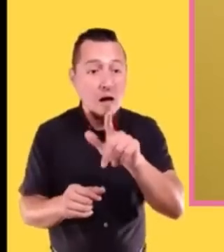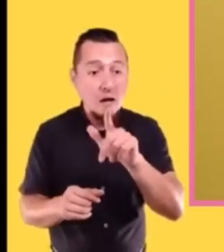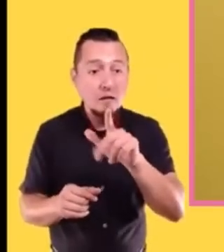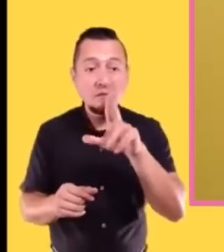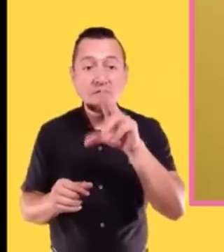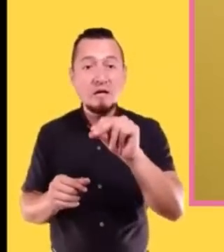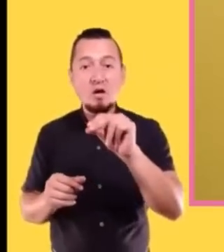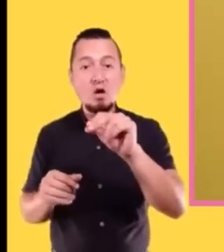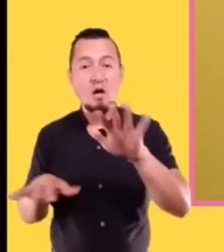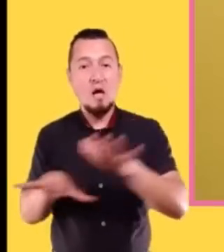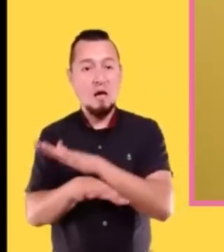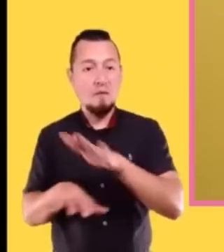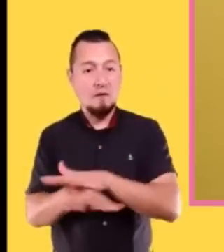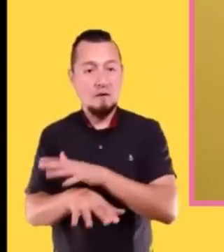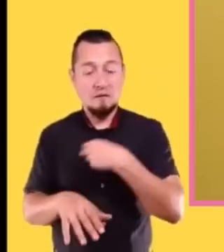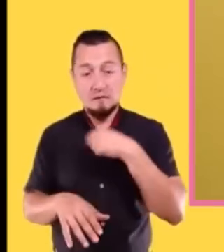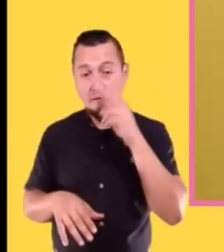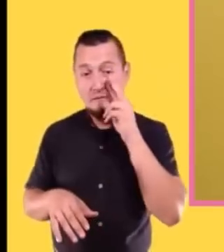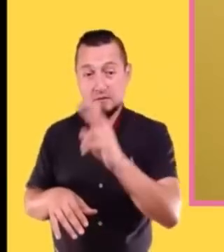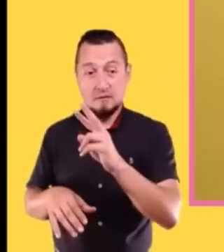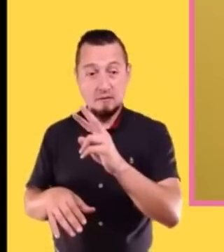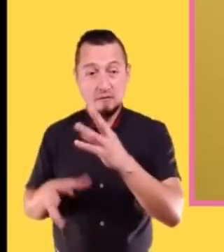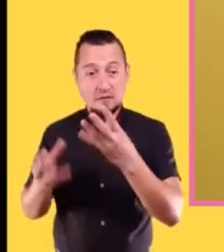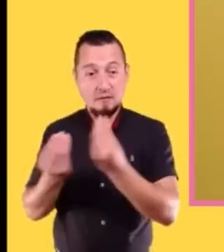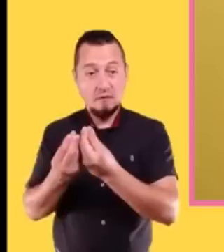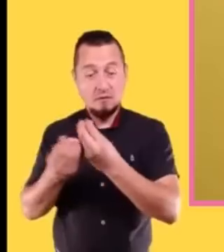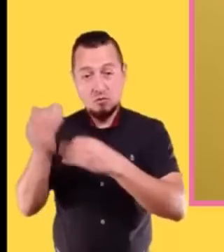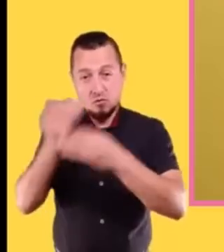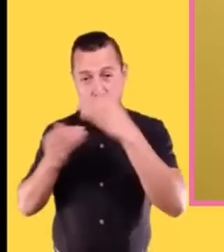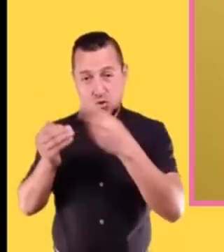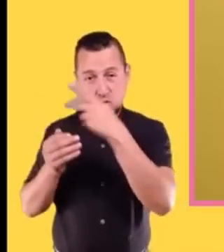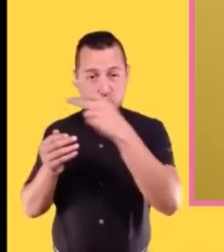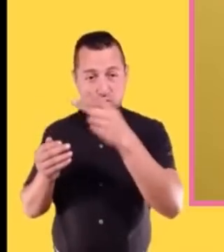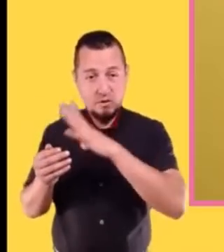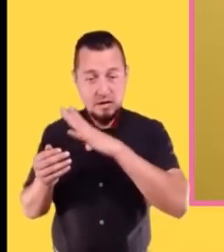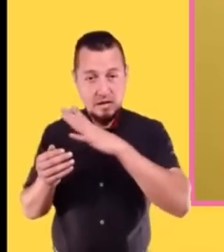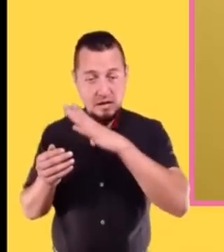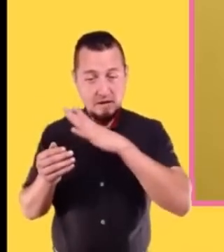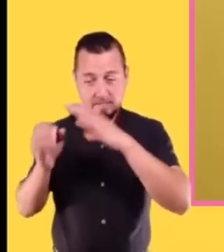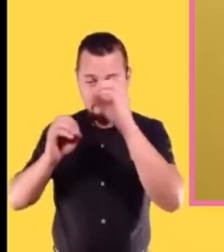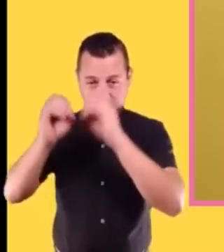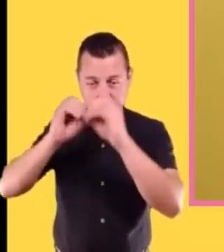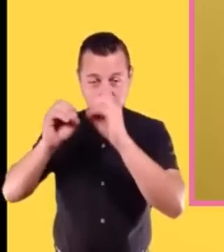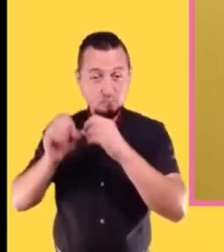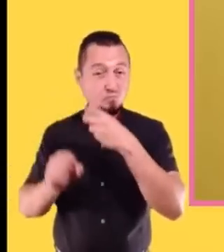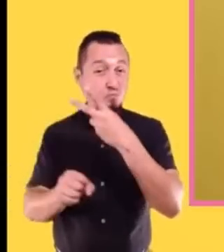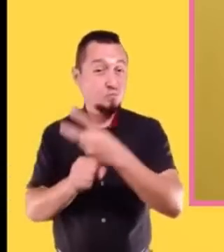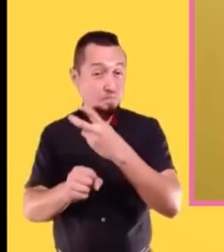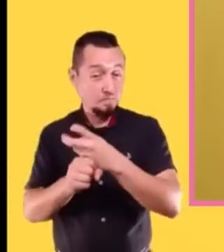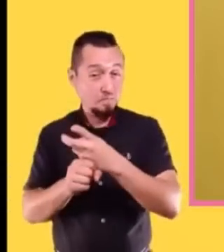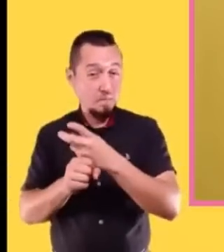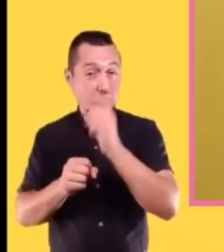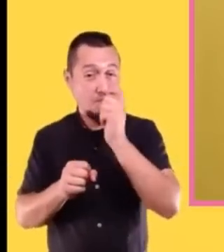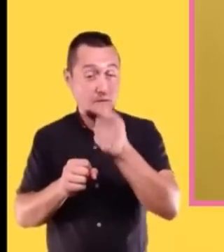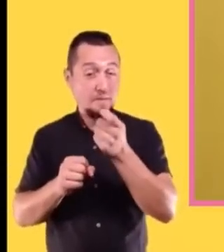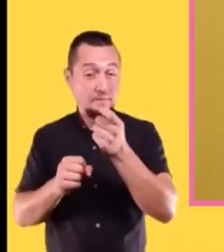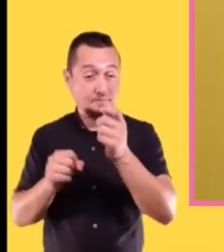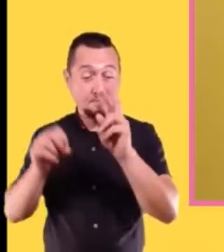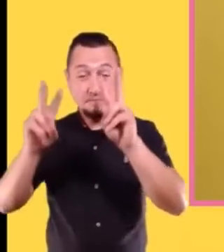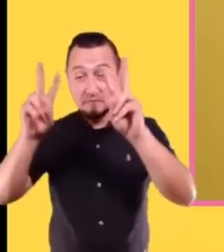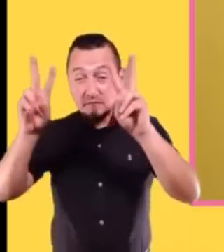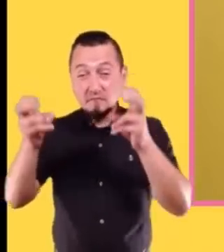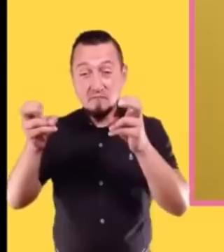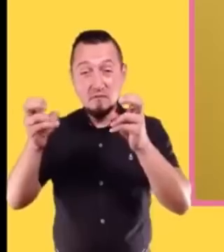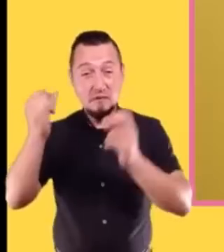es lo que estamos viendo. Entonces nosotros hacemos el análisis con los libros que tenemos. Y segundo, a mí me parece que no es un tema, sobre todo lo ideológico,